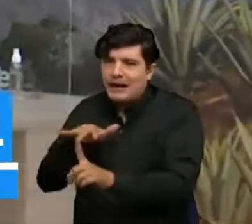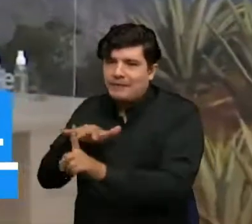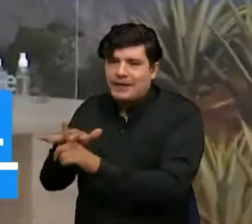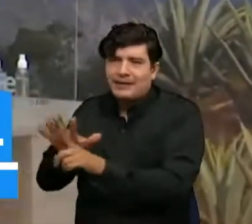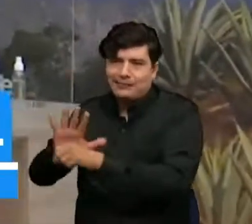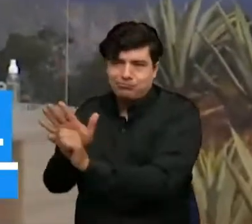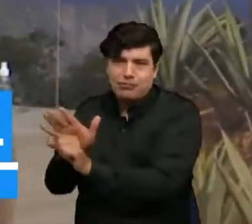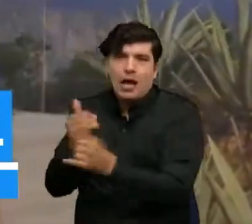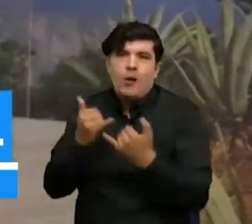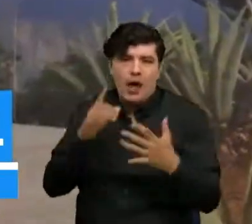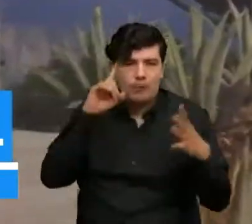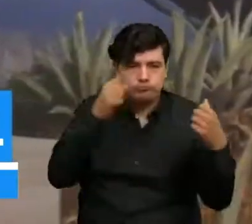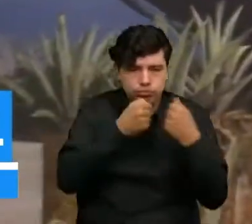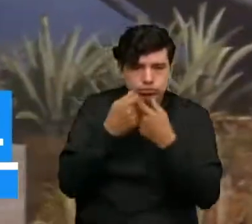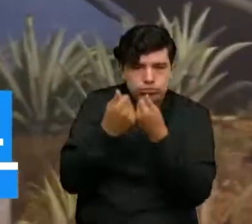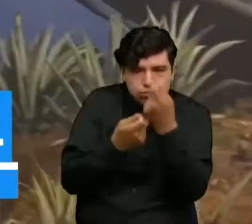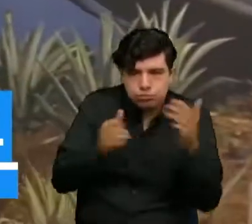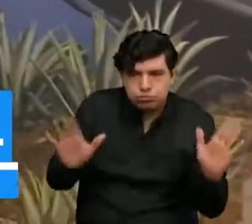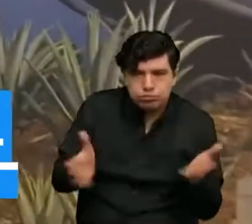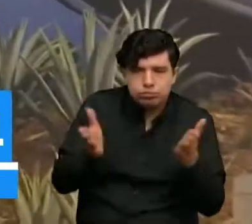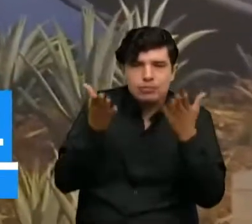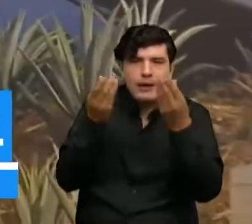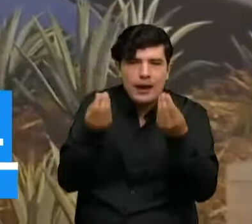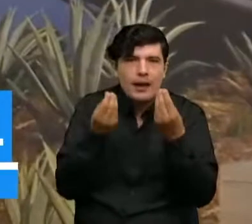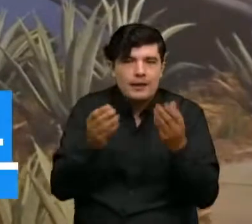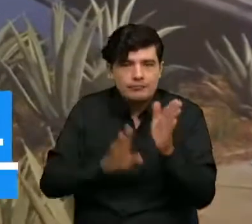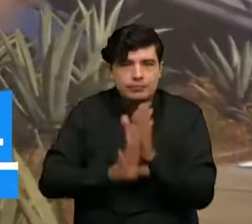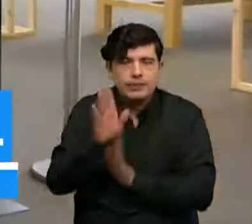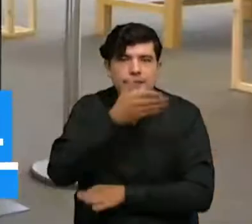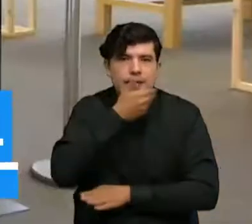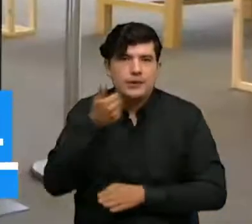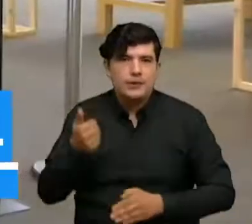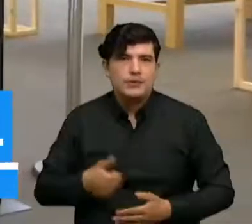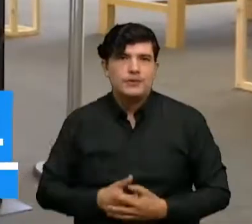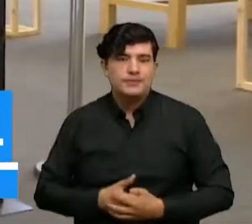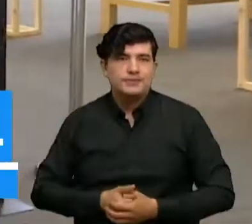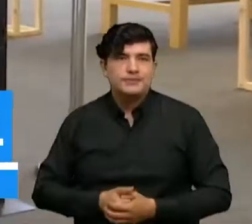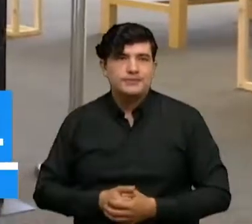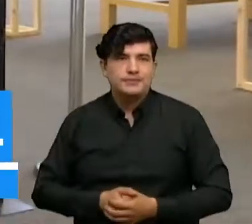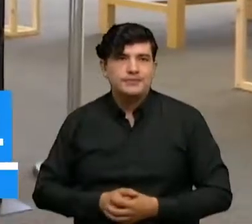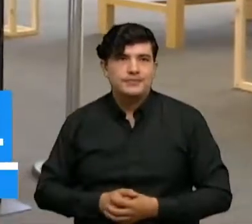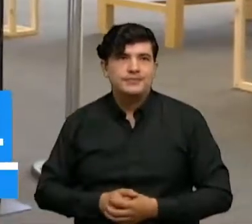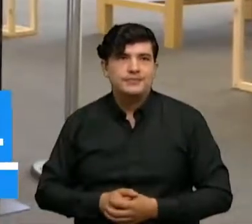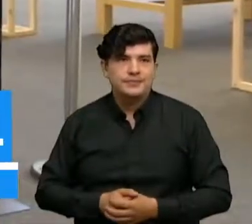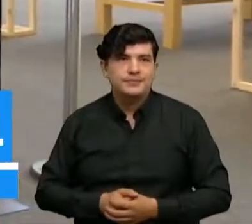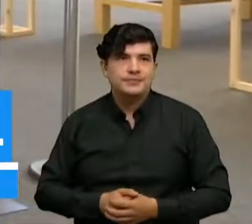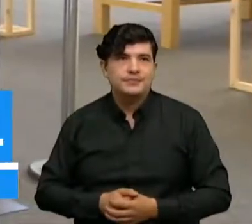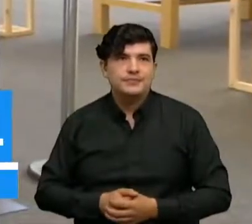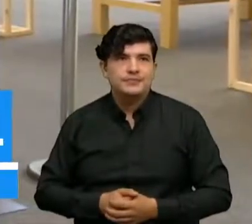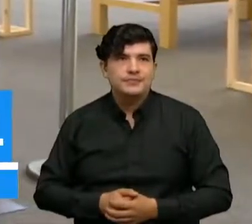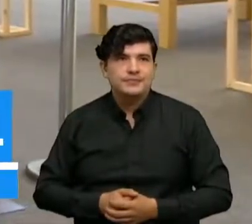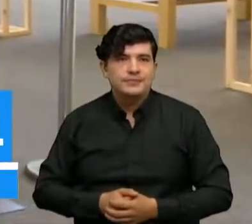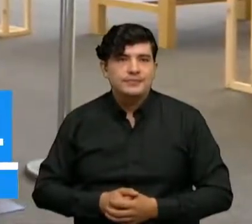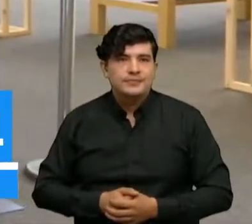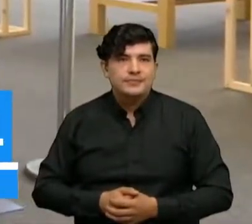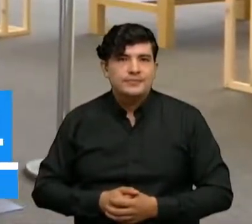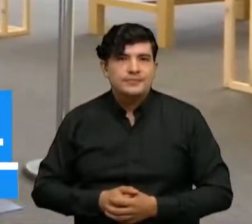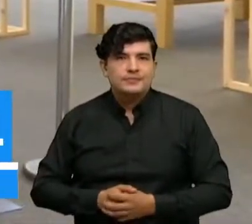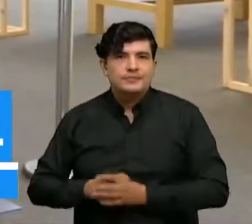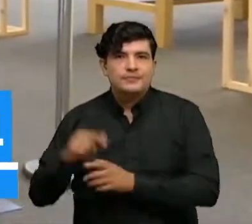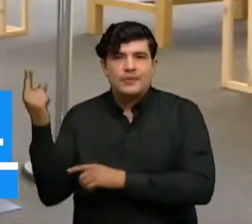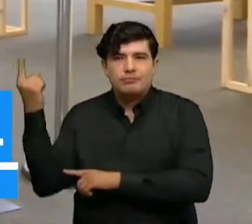de la vitrina de Anato 2021. Conozcan a Santander para el mundo. Pues de esta manera va cayendo el telón de esta